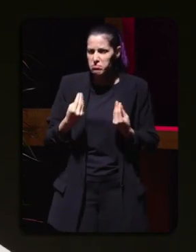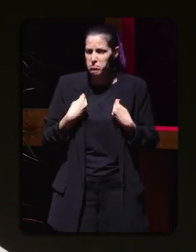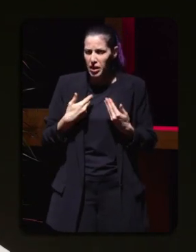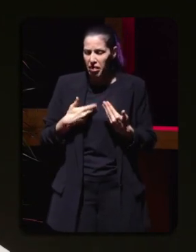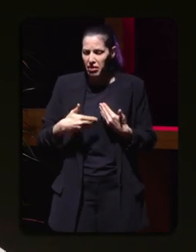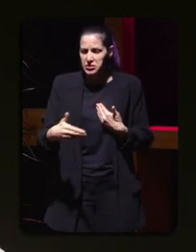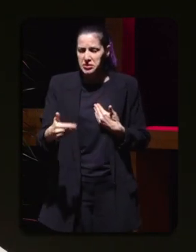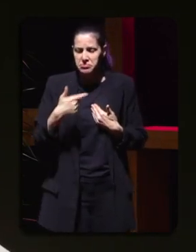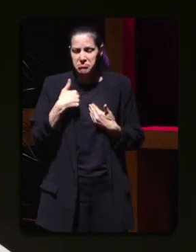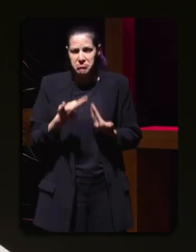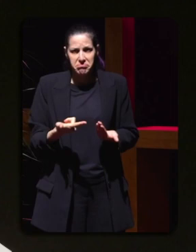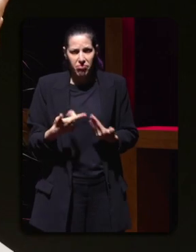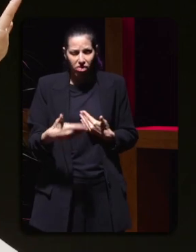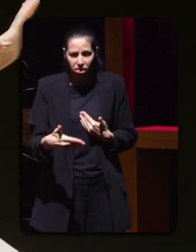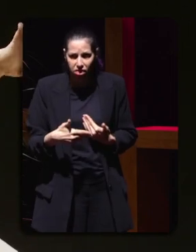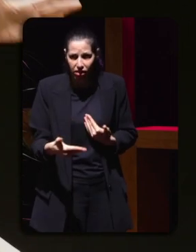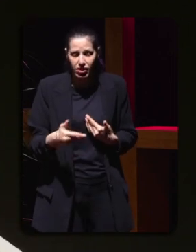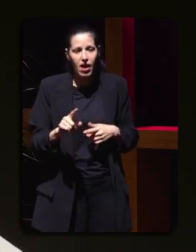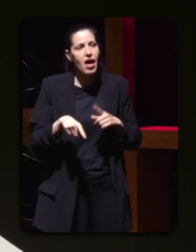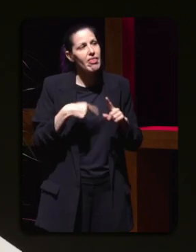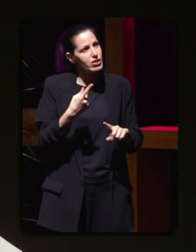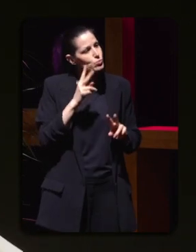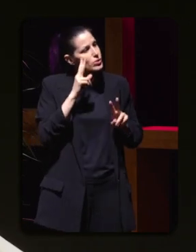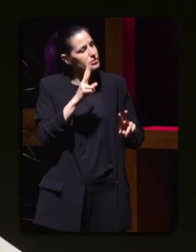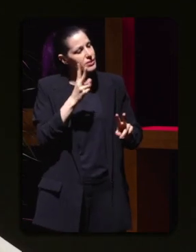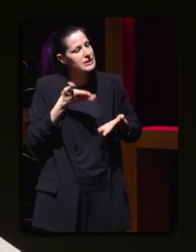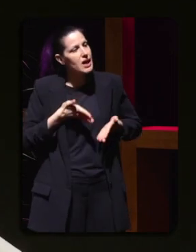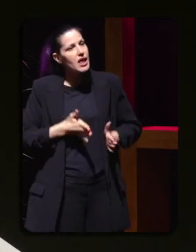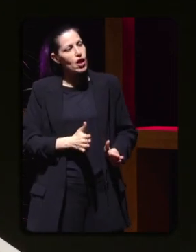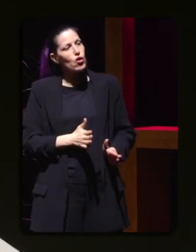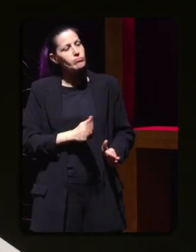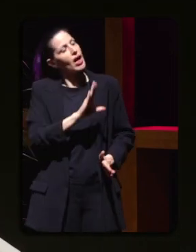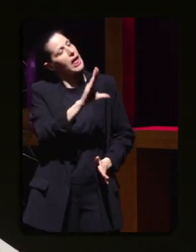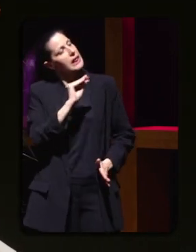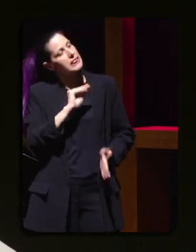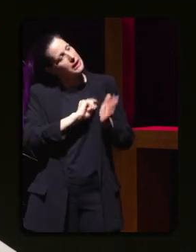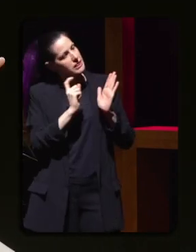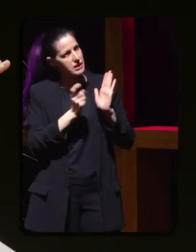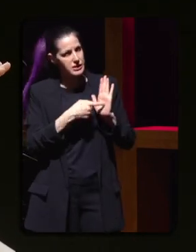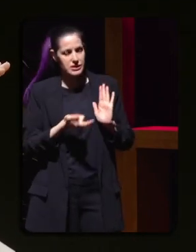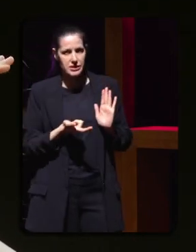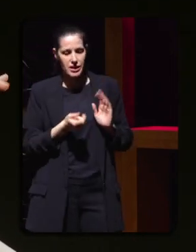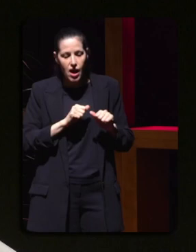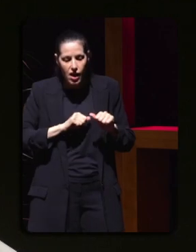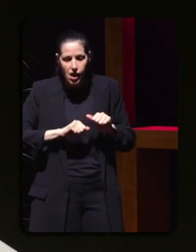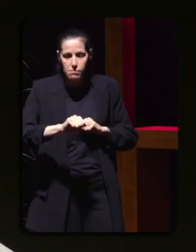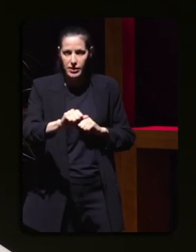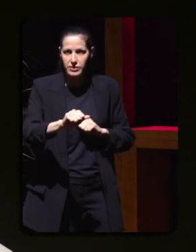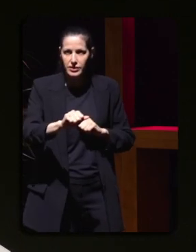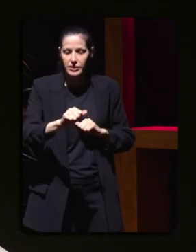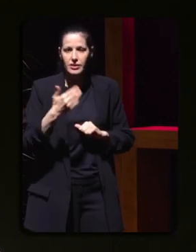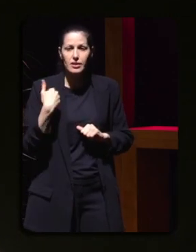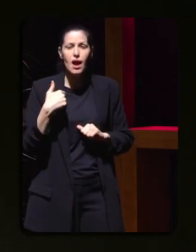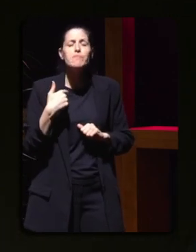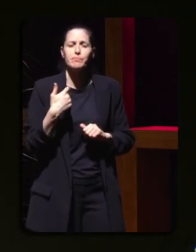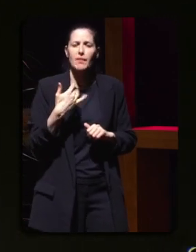cuando seas madre o sea tú en cuanto veas a tu hijo te vas a lo vas a saber vas a saber que en adelante bueno había un anuncio